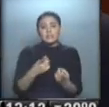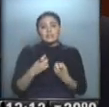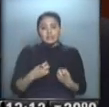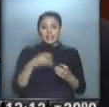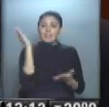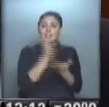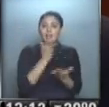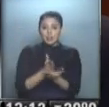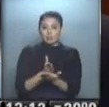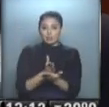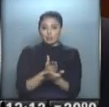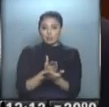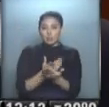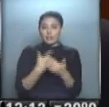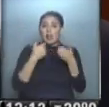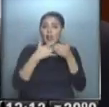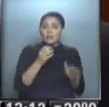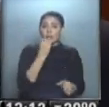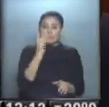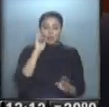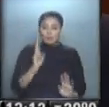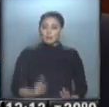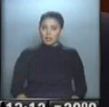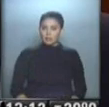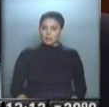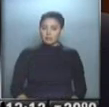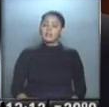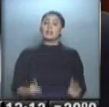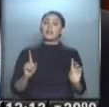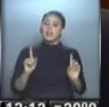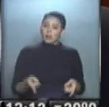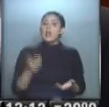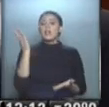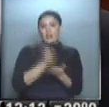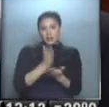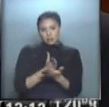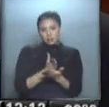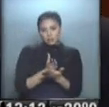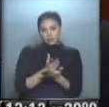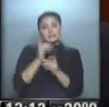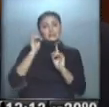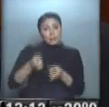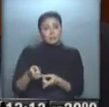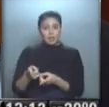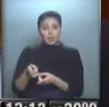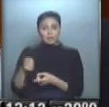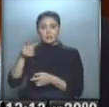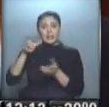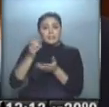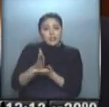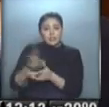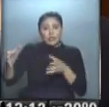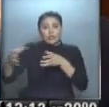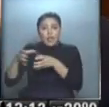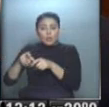esos derechos que conforman la libertad expresiva. Sin embargo, los derechos de la actora son también los de la audiencia que